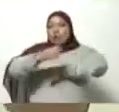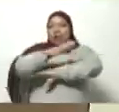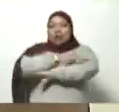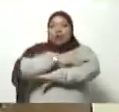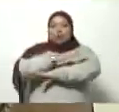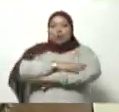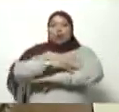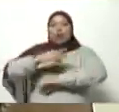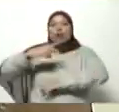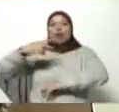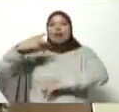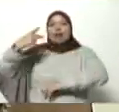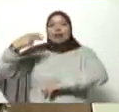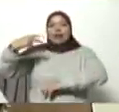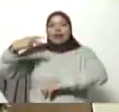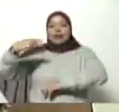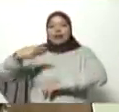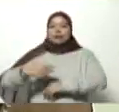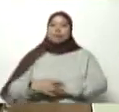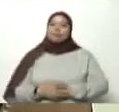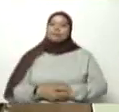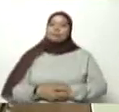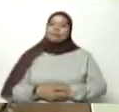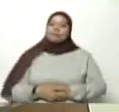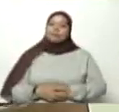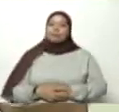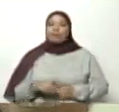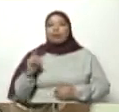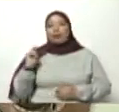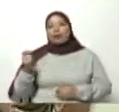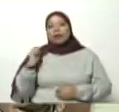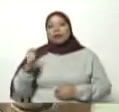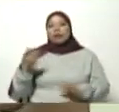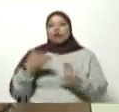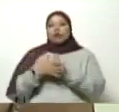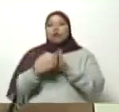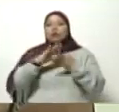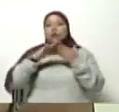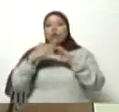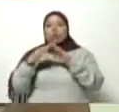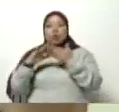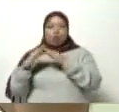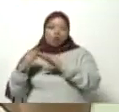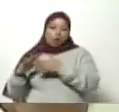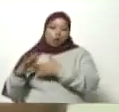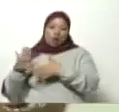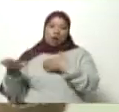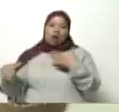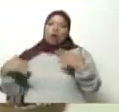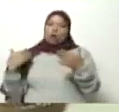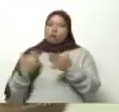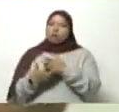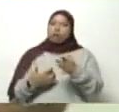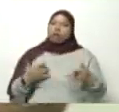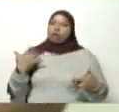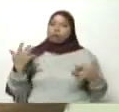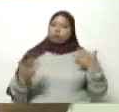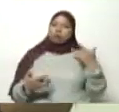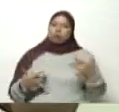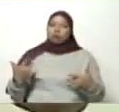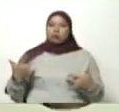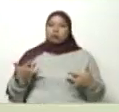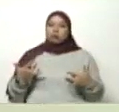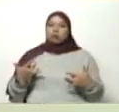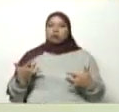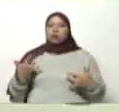cumpliendo tareas en beneficio de toda la comunidad. Pero también nos activamos para lo